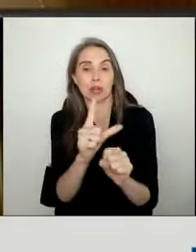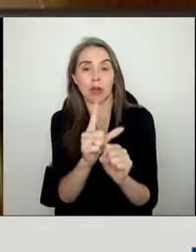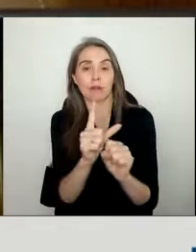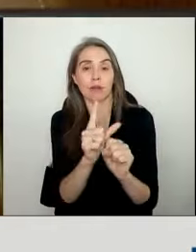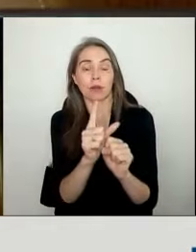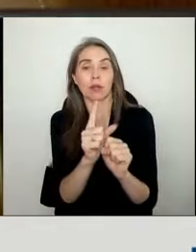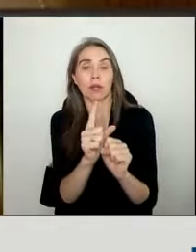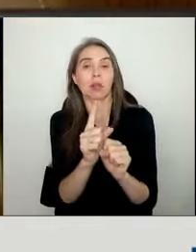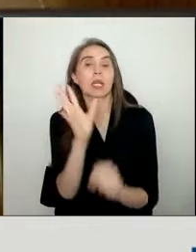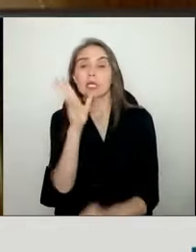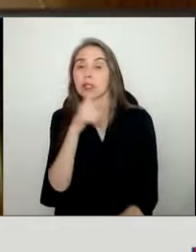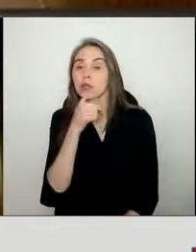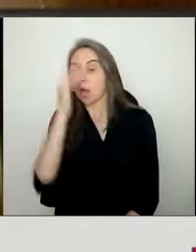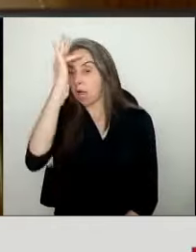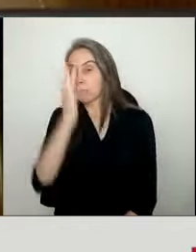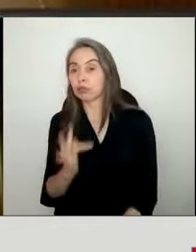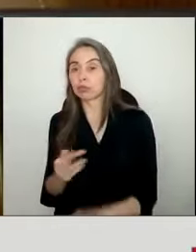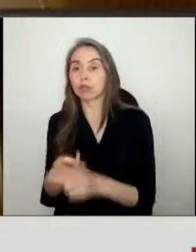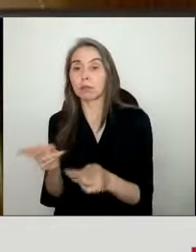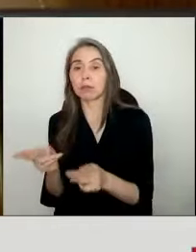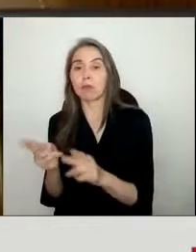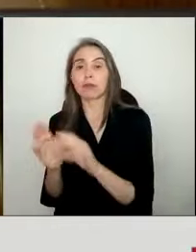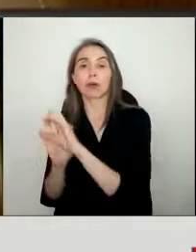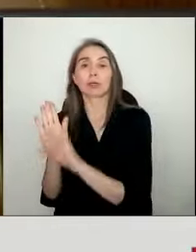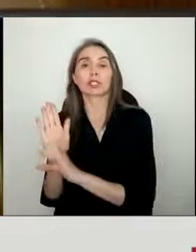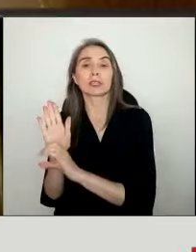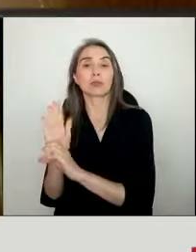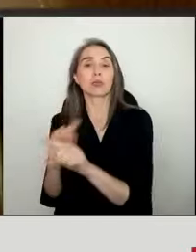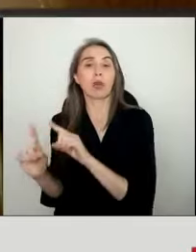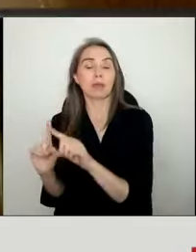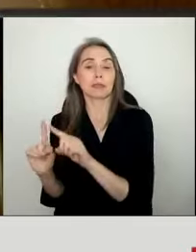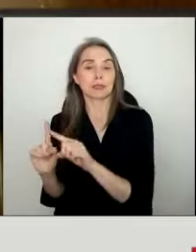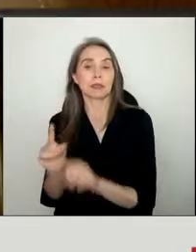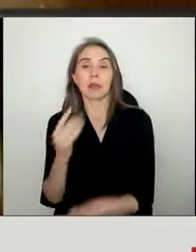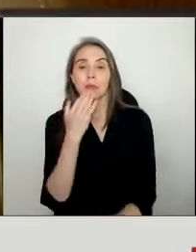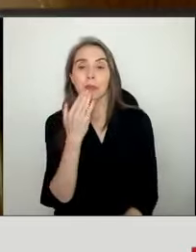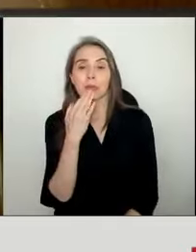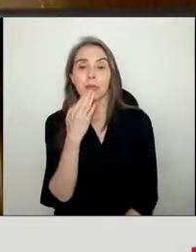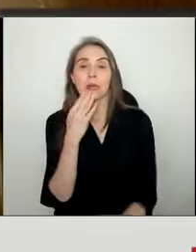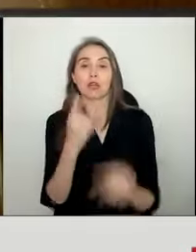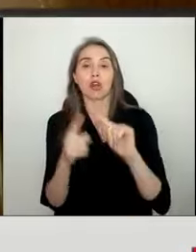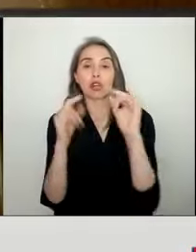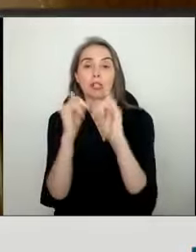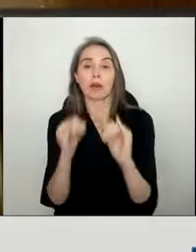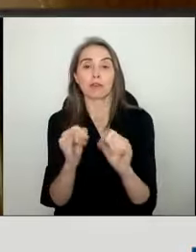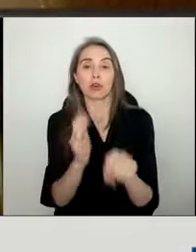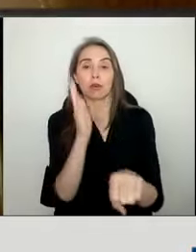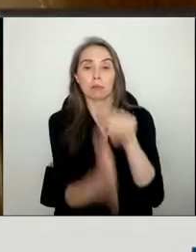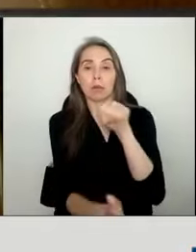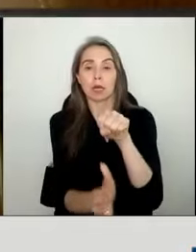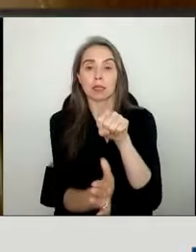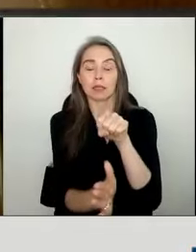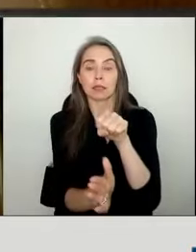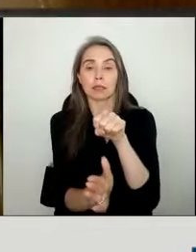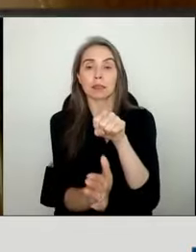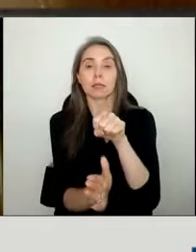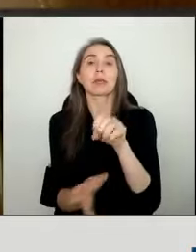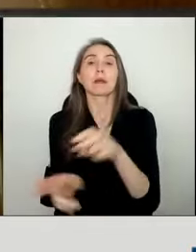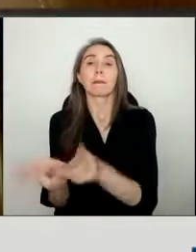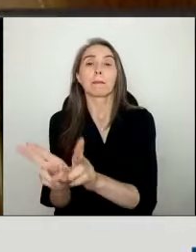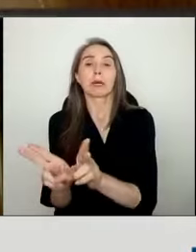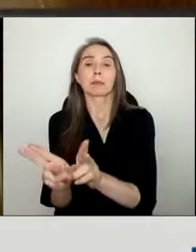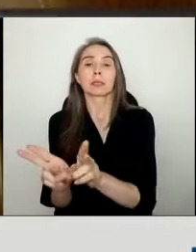funcionarios públicos y por lo tanto también otras formas de desvinculación que permite mejorar